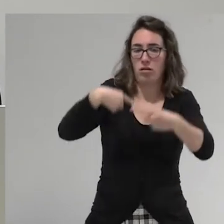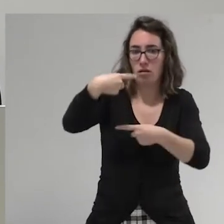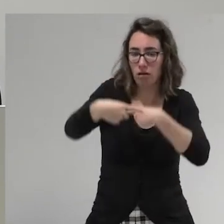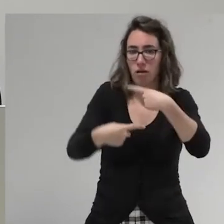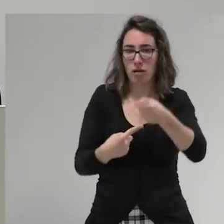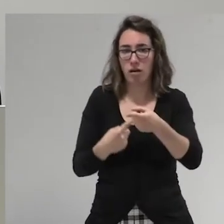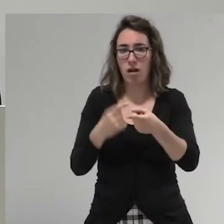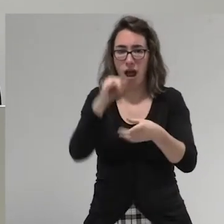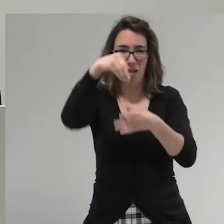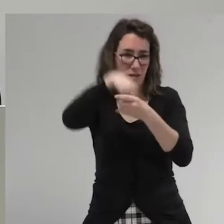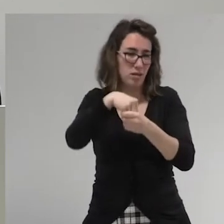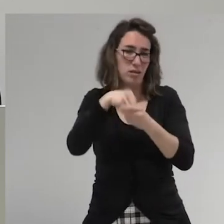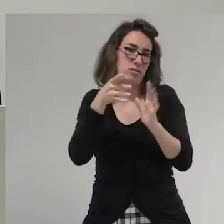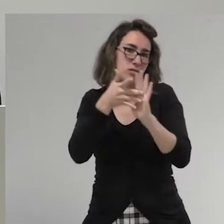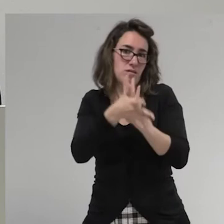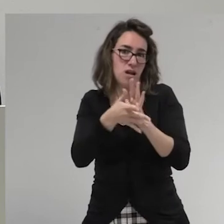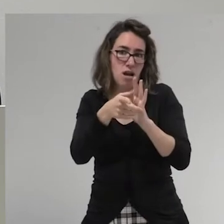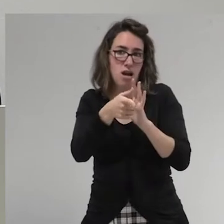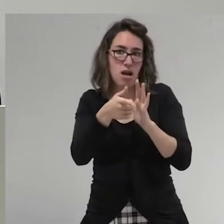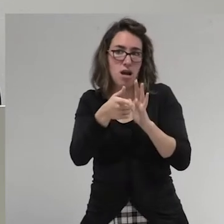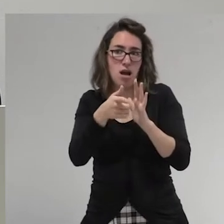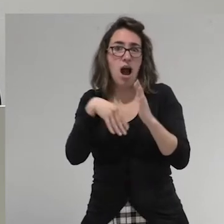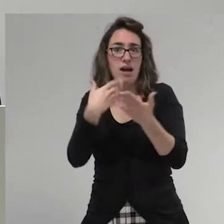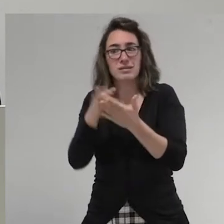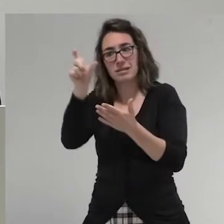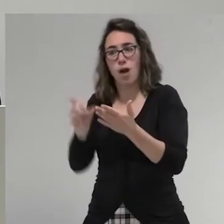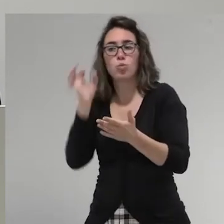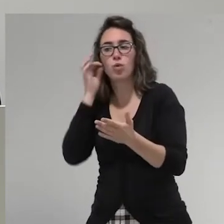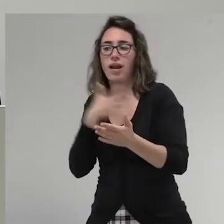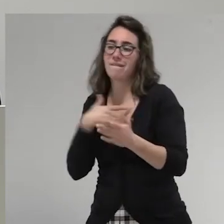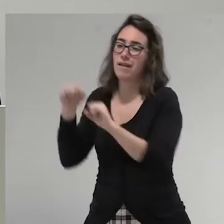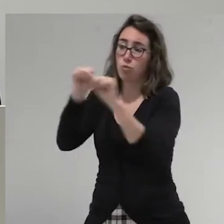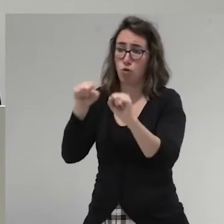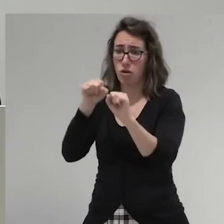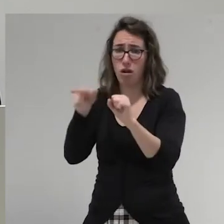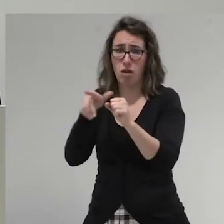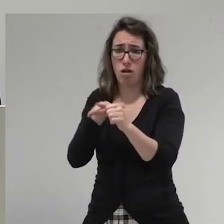como violencia institucional sobre la misma mujer que pretende proteger.